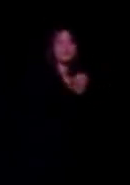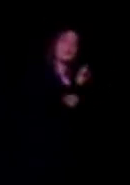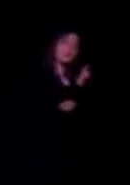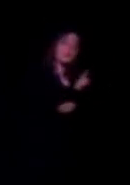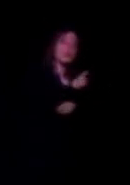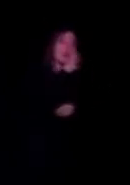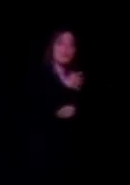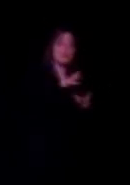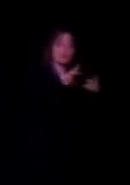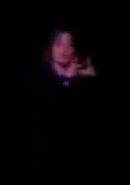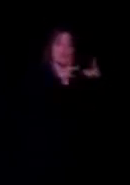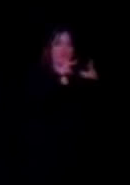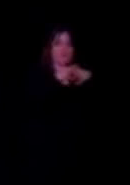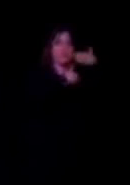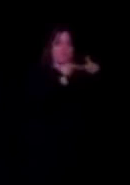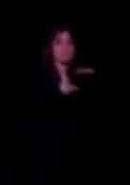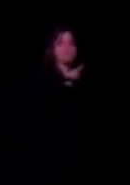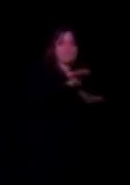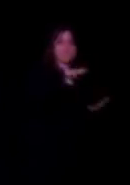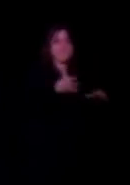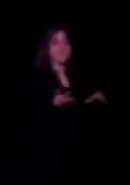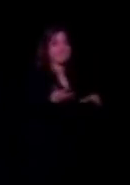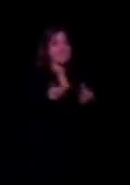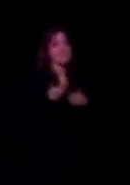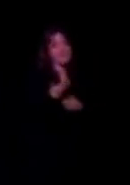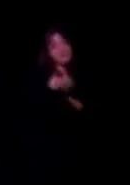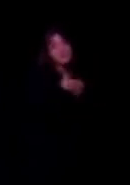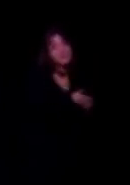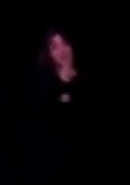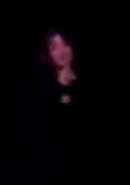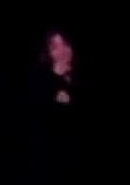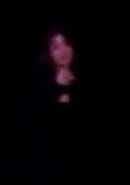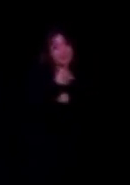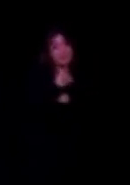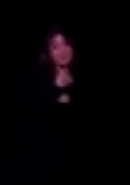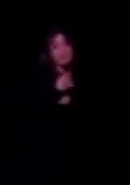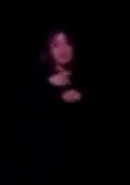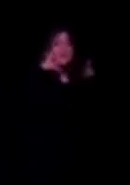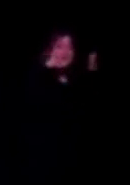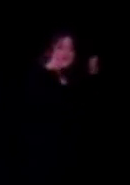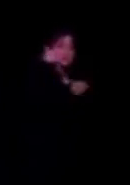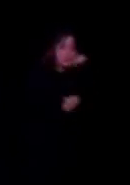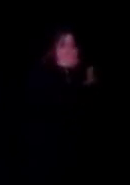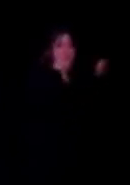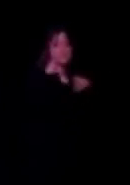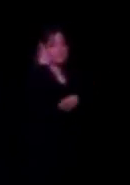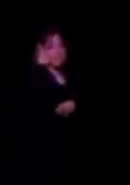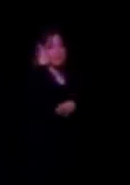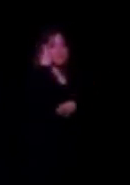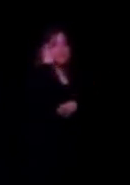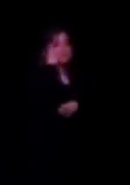de vértigo por eso es importante la formación de los asesores y asesoras